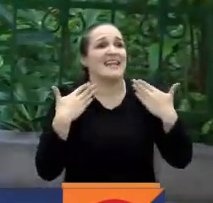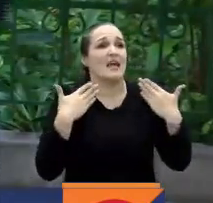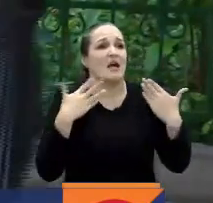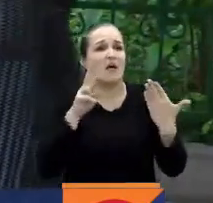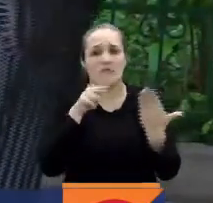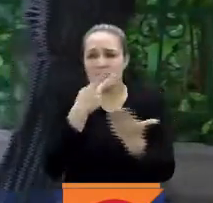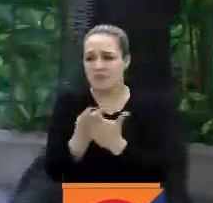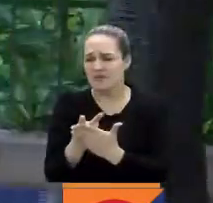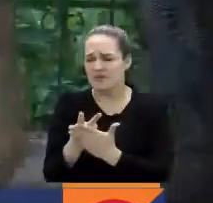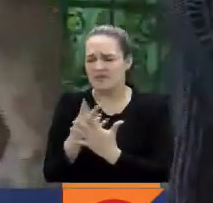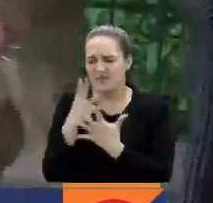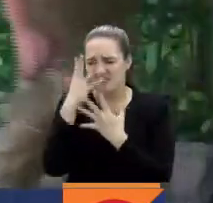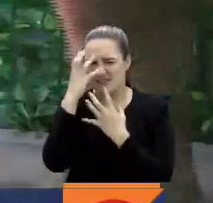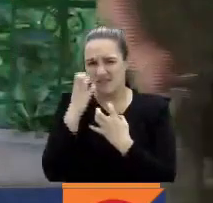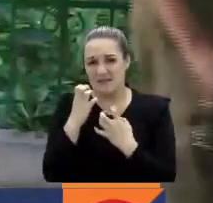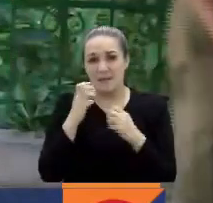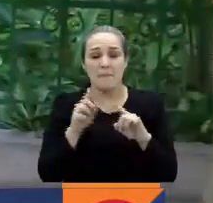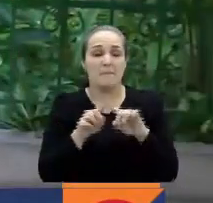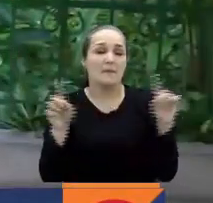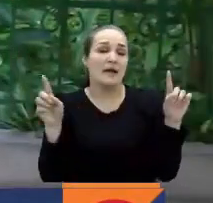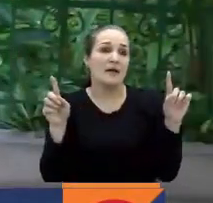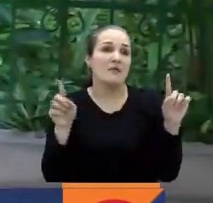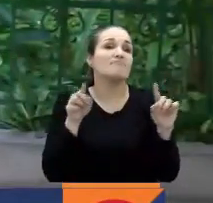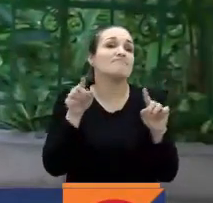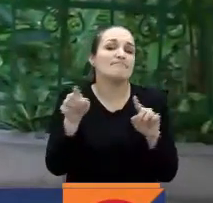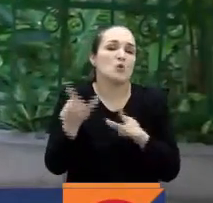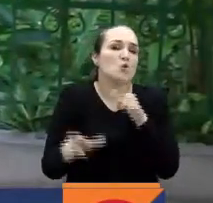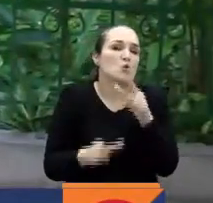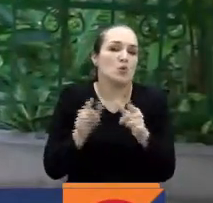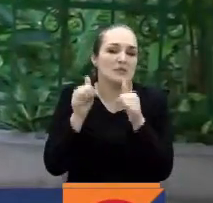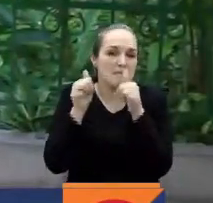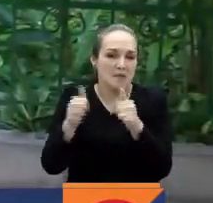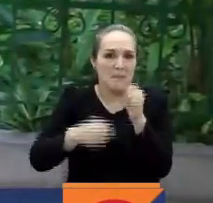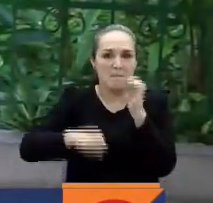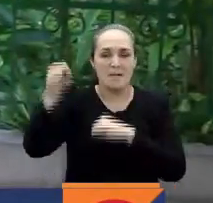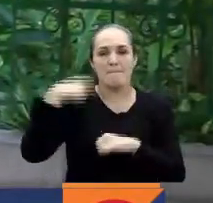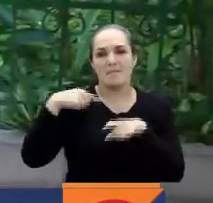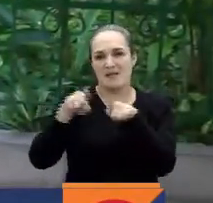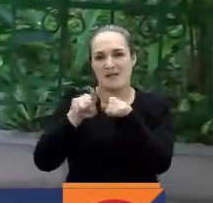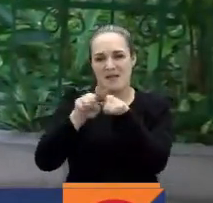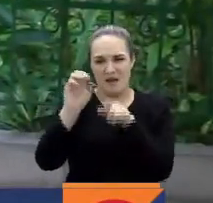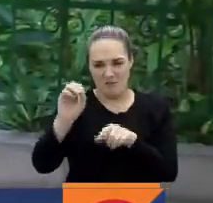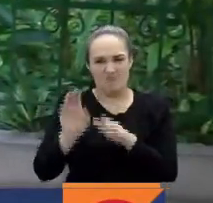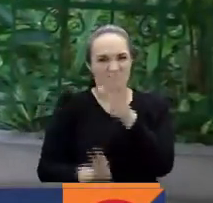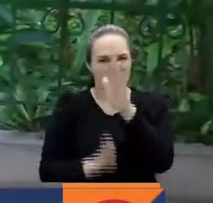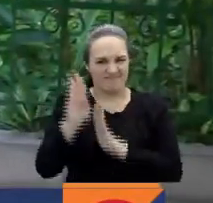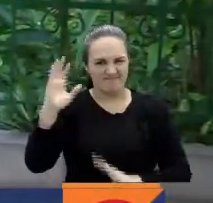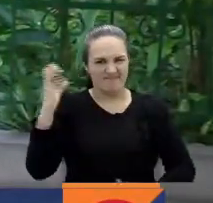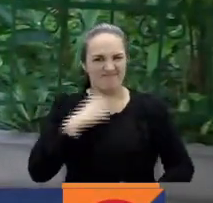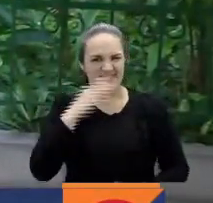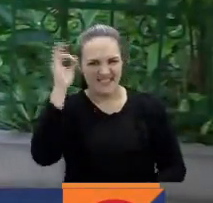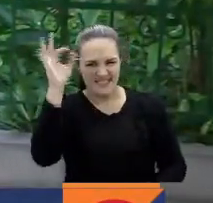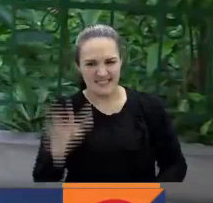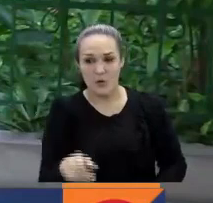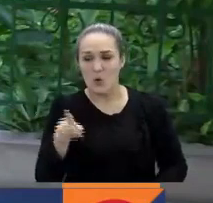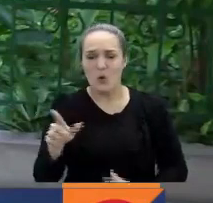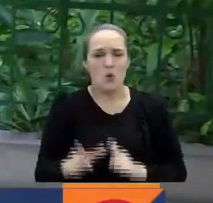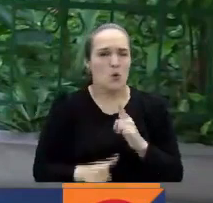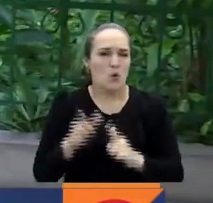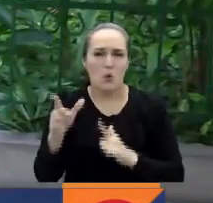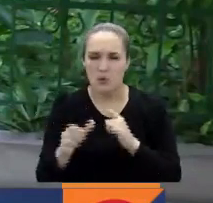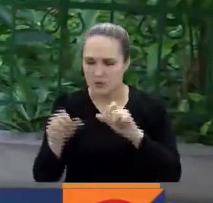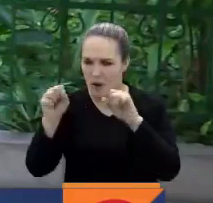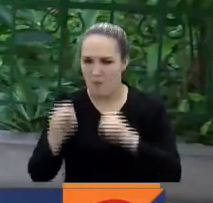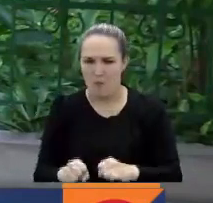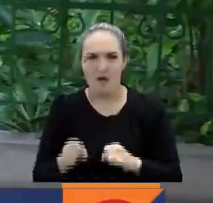en tristeza, pero no, esto es una batalla y esa batalla la va a ganar mi hermanito porque él va a salir triunfador. Es la batalla más grande